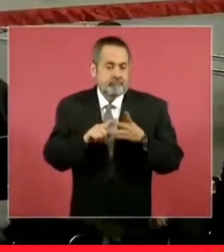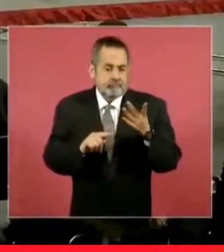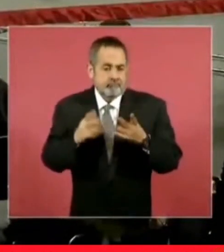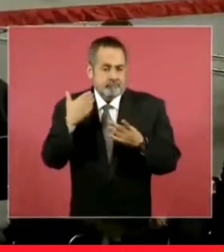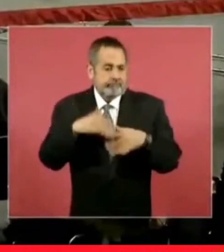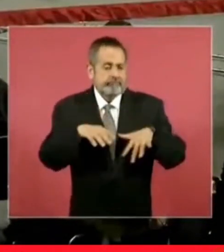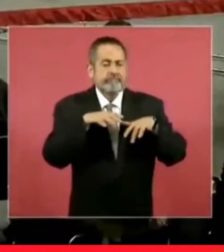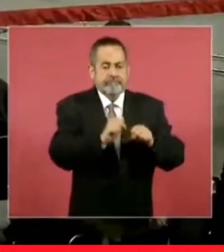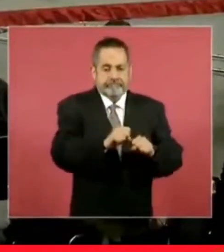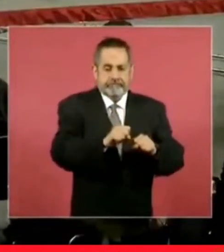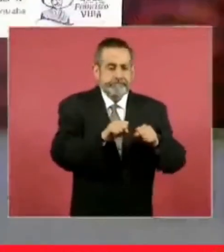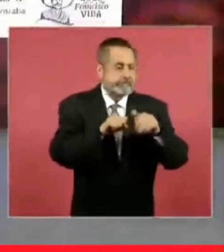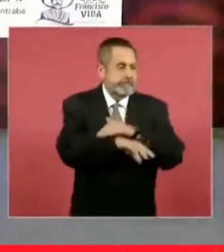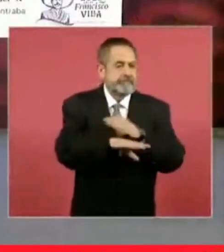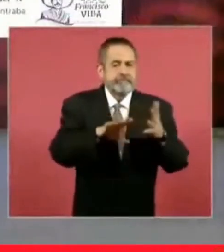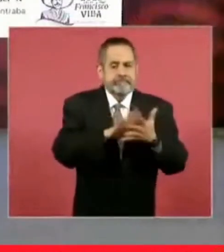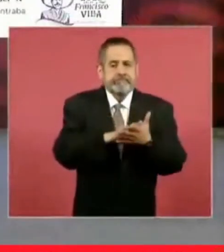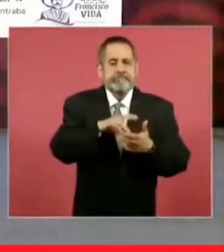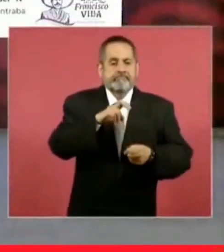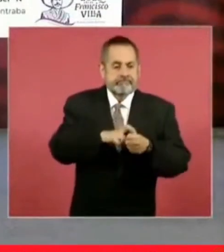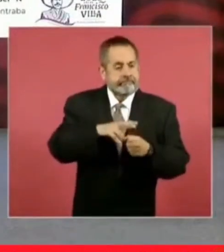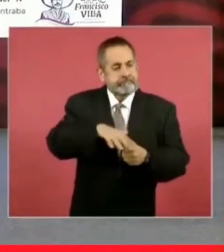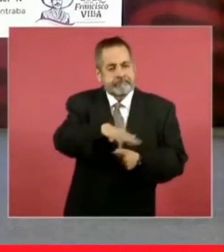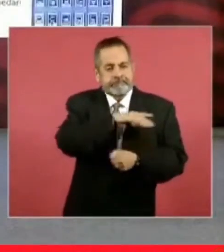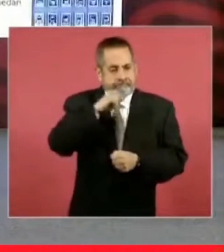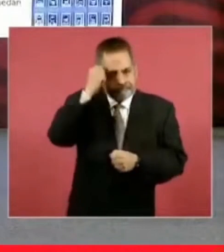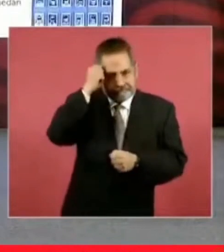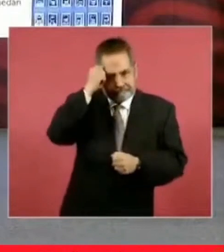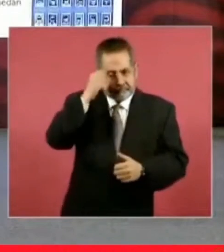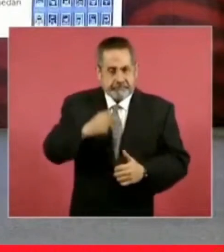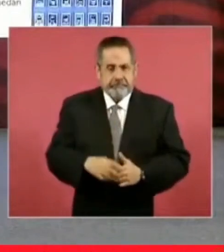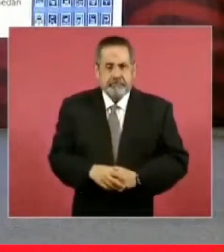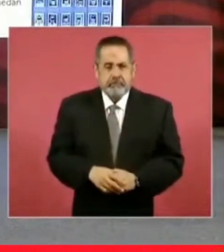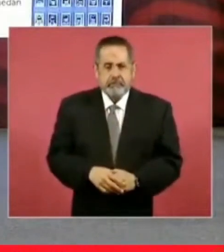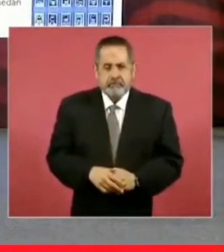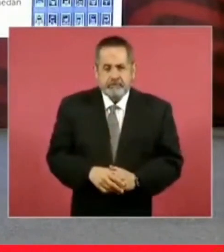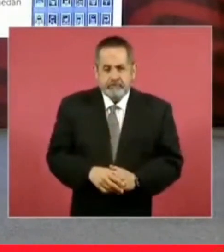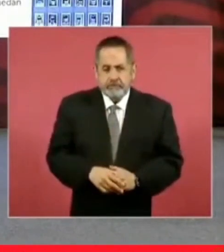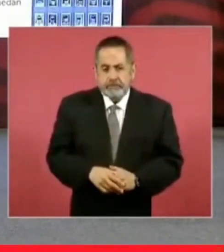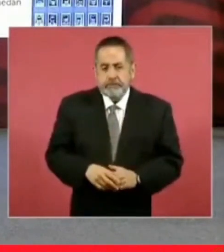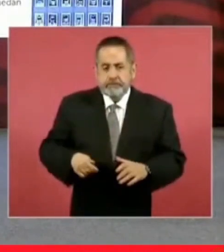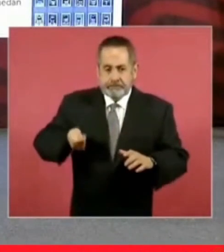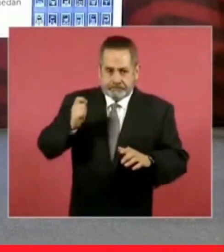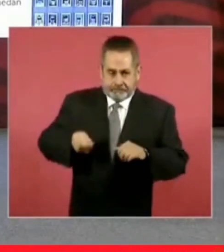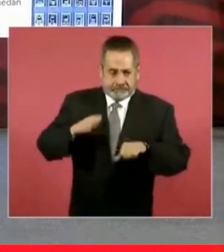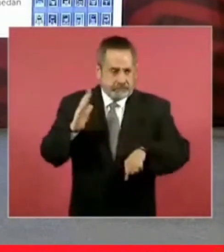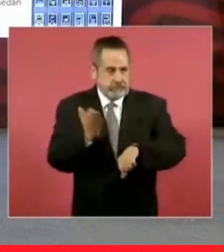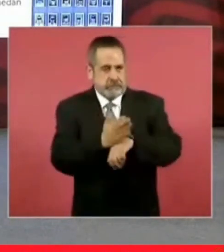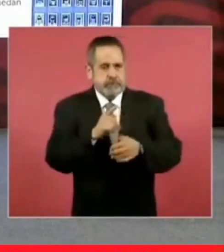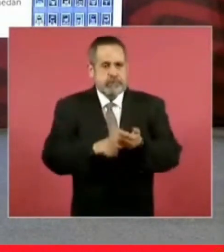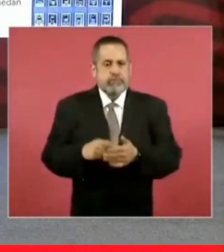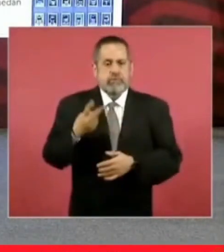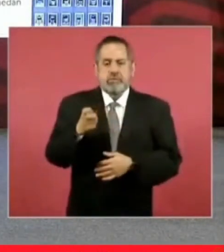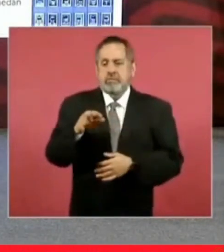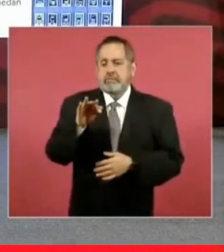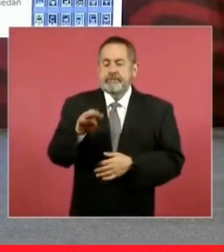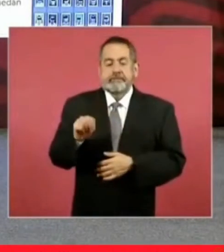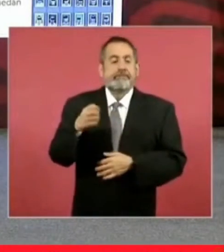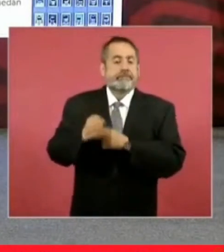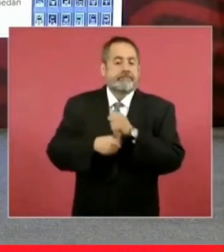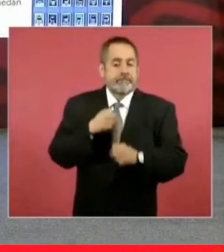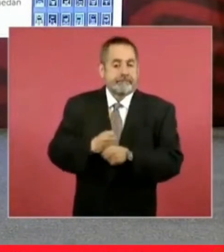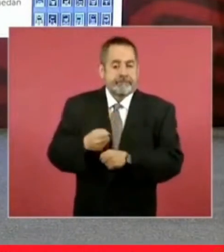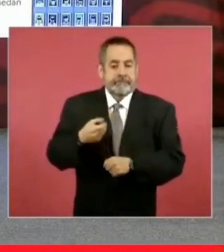Incluso recluido en un cerezo de Texcoco adelante est la sentencia de 249 años de prisión a Francisco